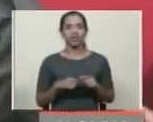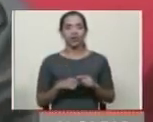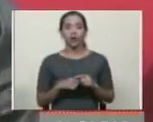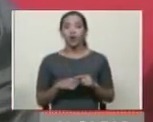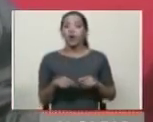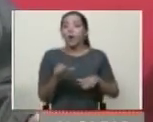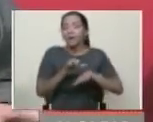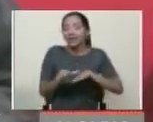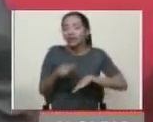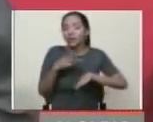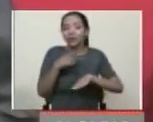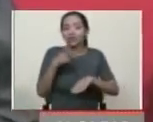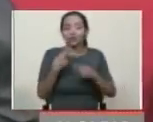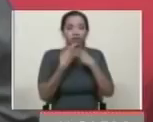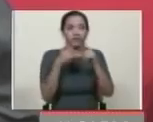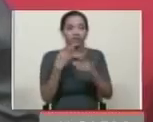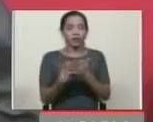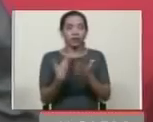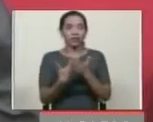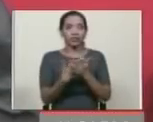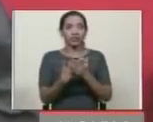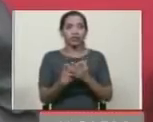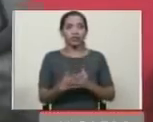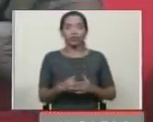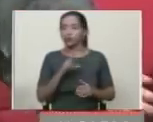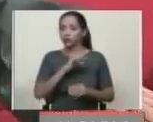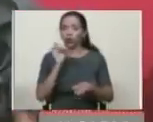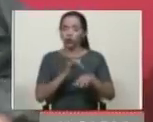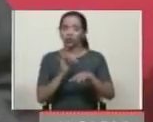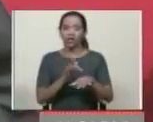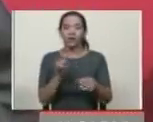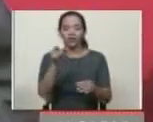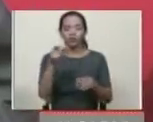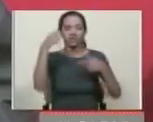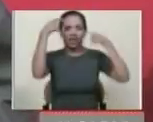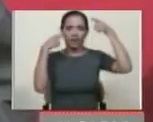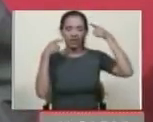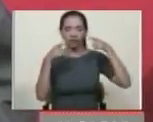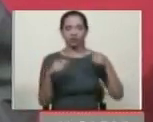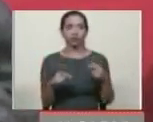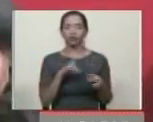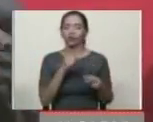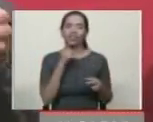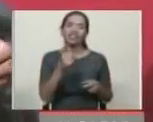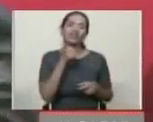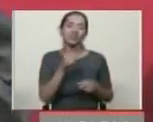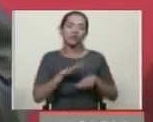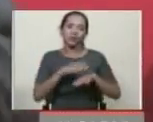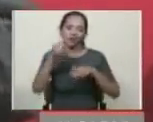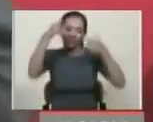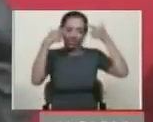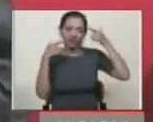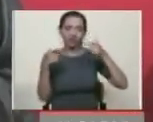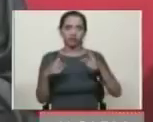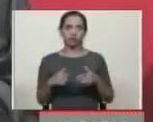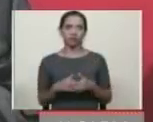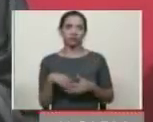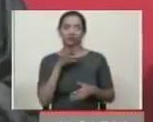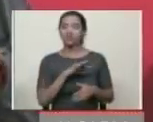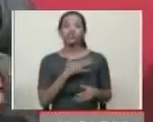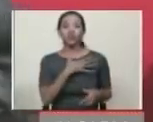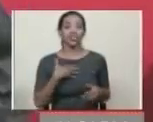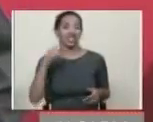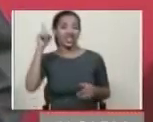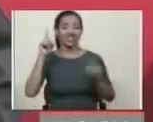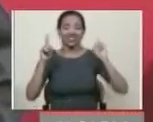políticos de diferentes partidos, mira, no lo agarres, que ellos son chavistas y tal. Que no te entrevistes, uh-huh, porque ellos son chavistas. Y habían señoras, ay, yo quiero salir en la